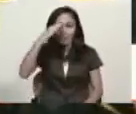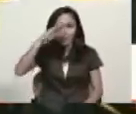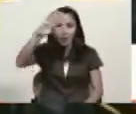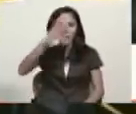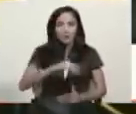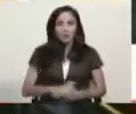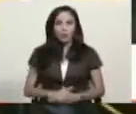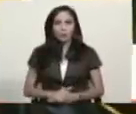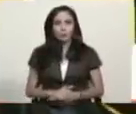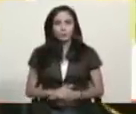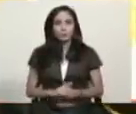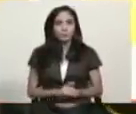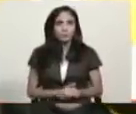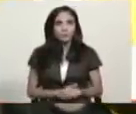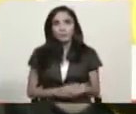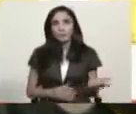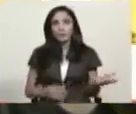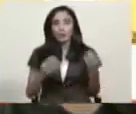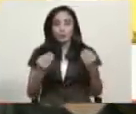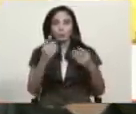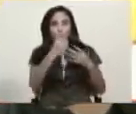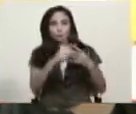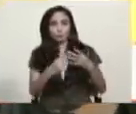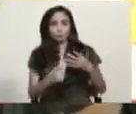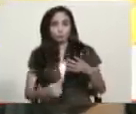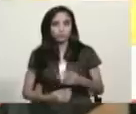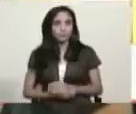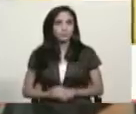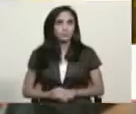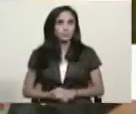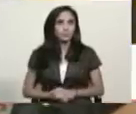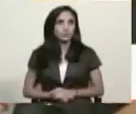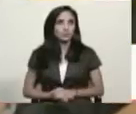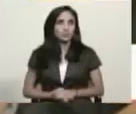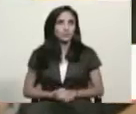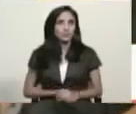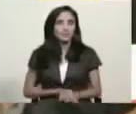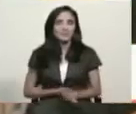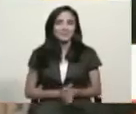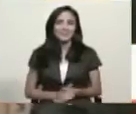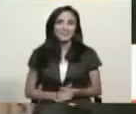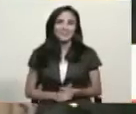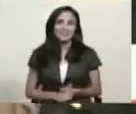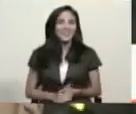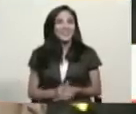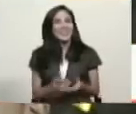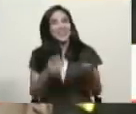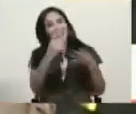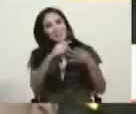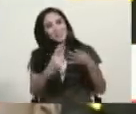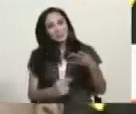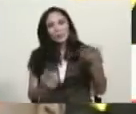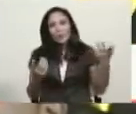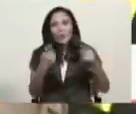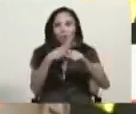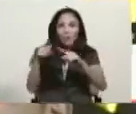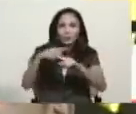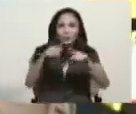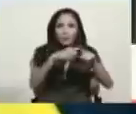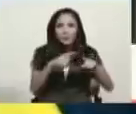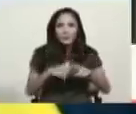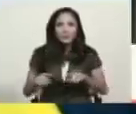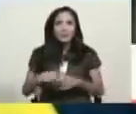Togo, Guinea-Bissau, Benín, Mali, Guyana, Sierra Leona, Mozambique, San